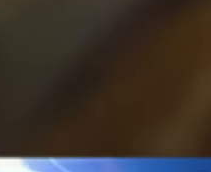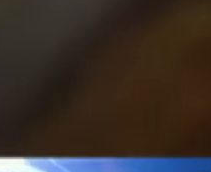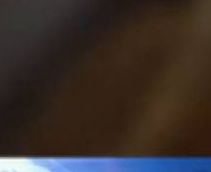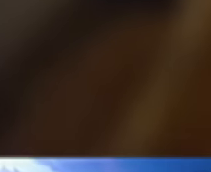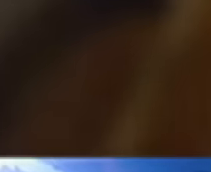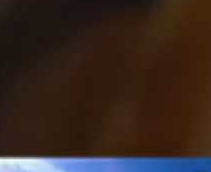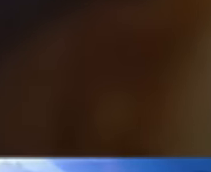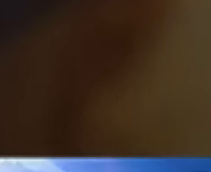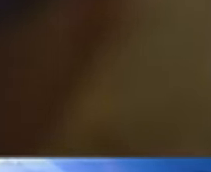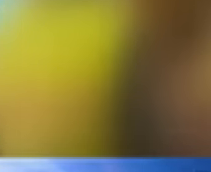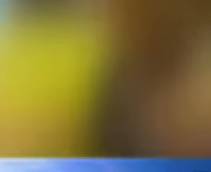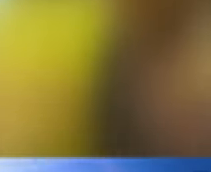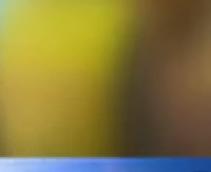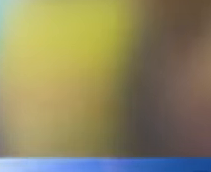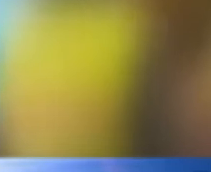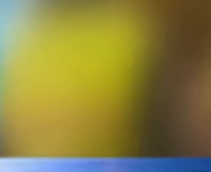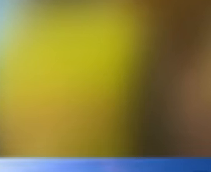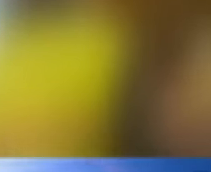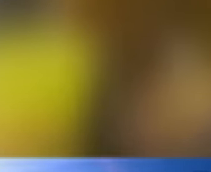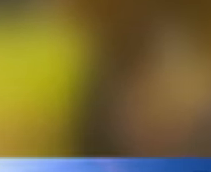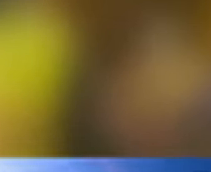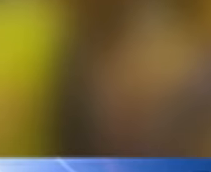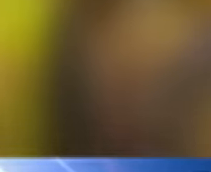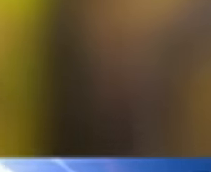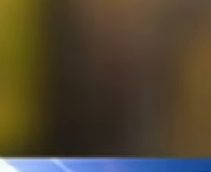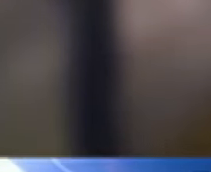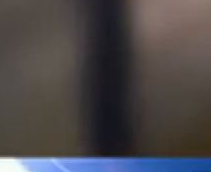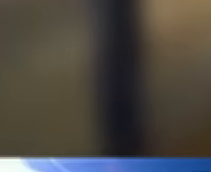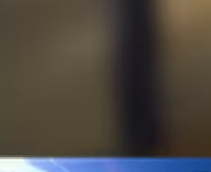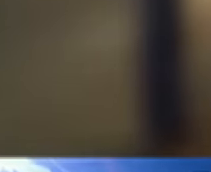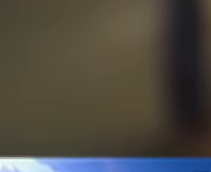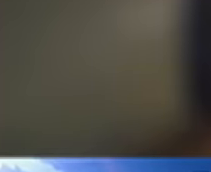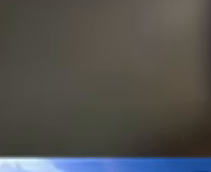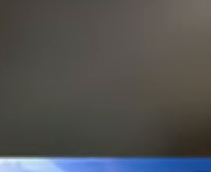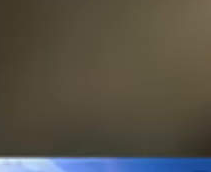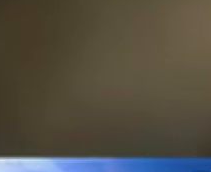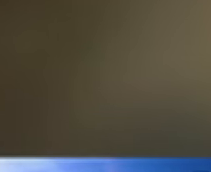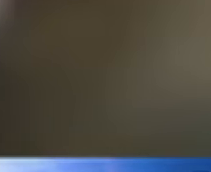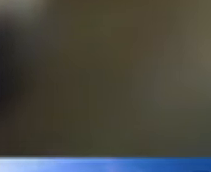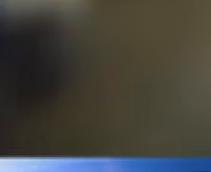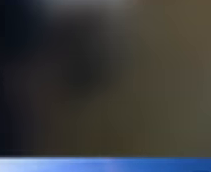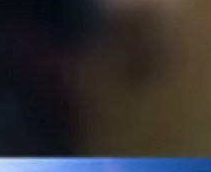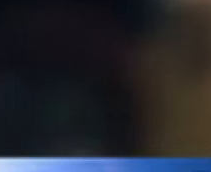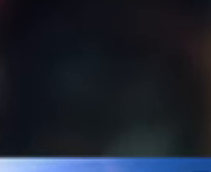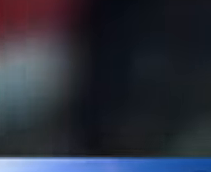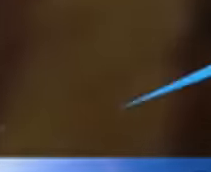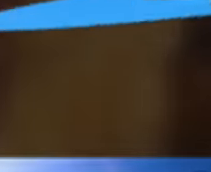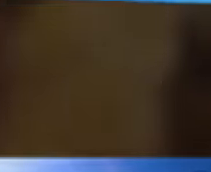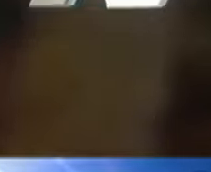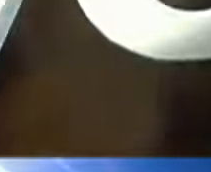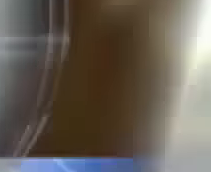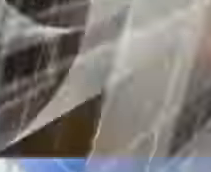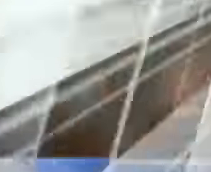Una persona murió durante una riña callejera registrada en el sector de Solanda, en el sur de Quito.